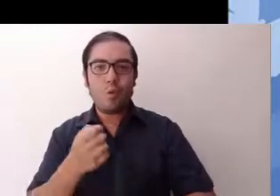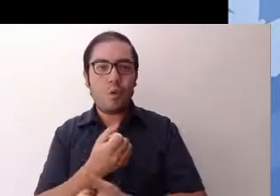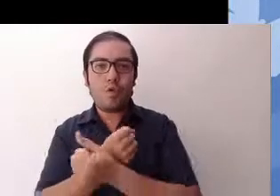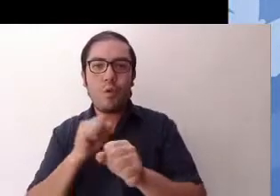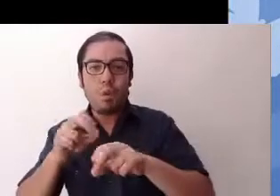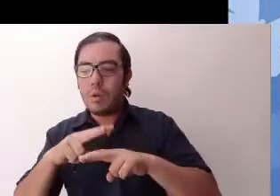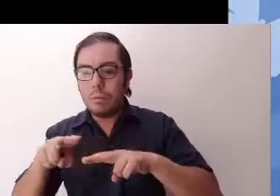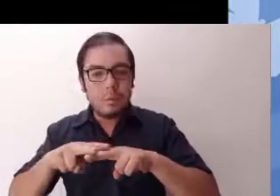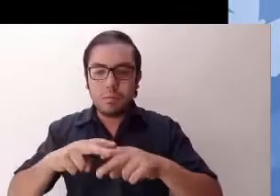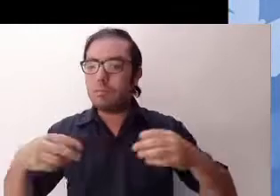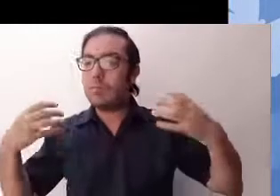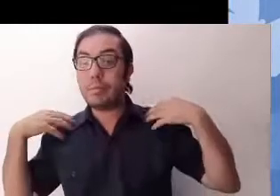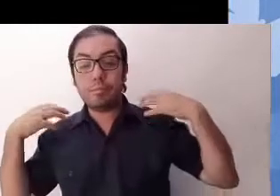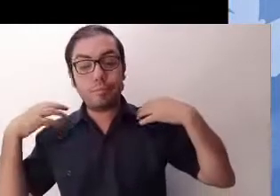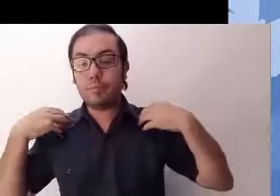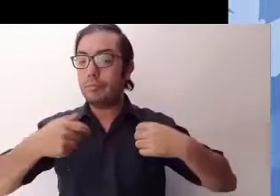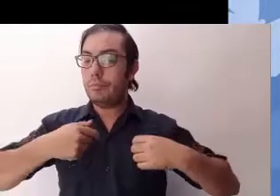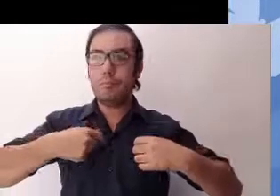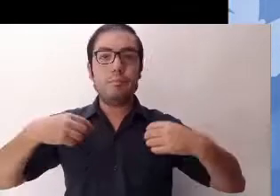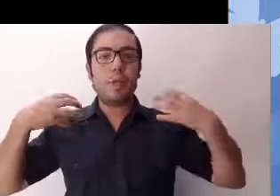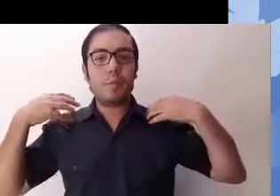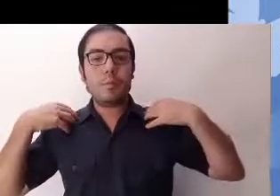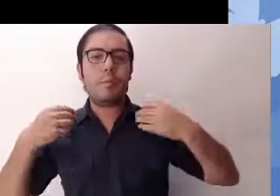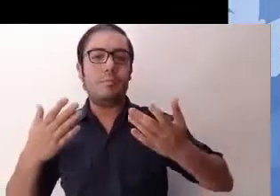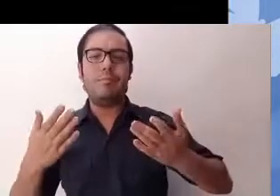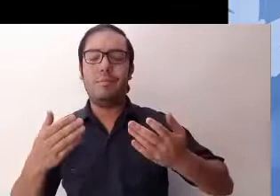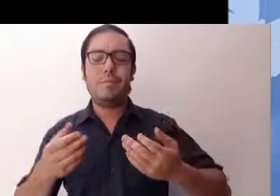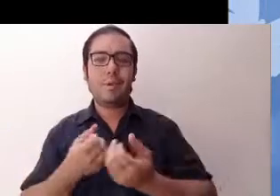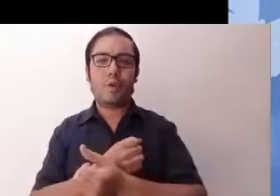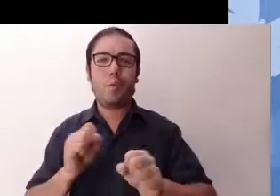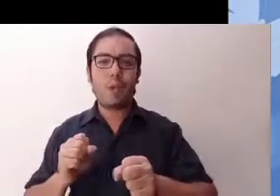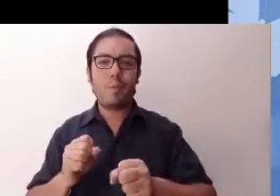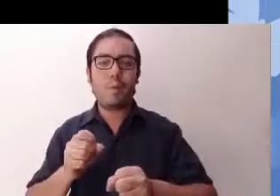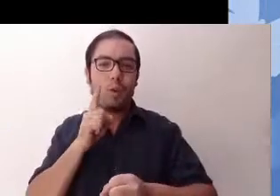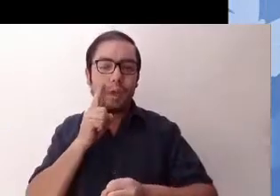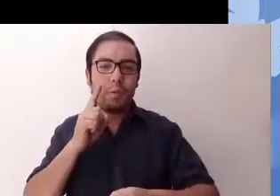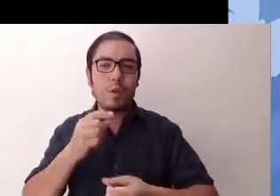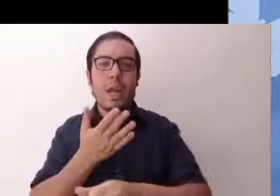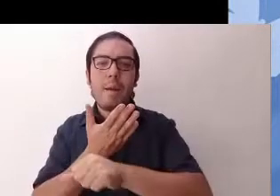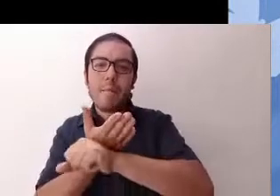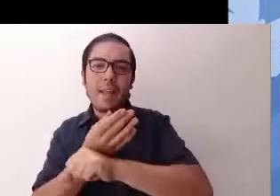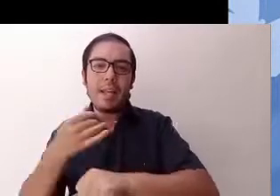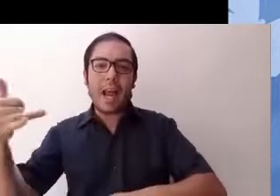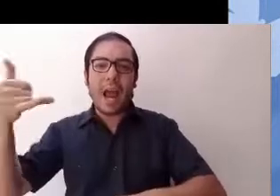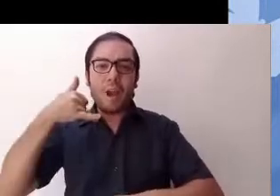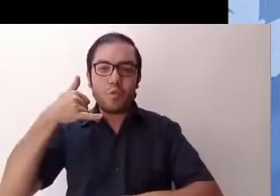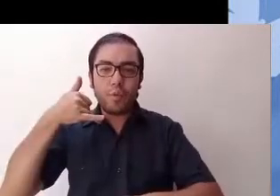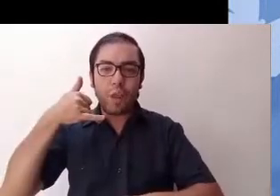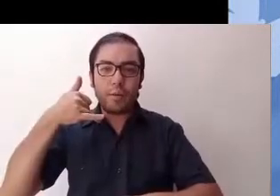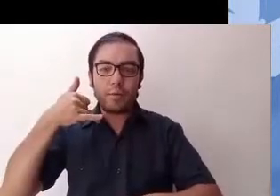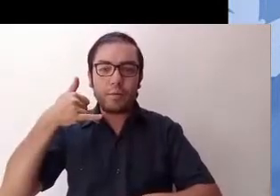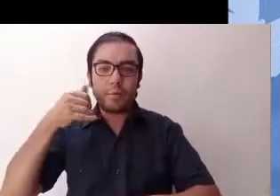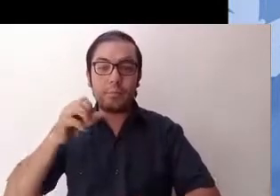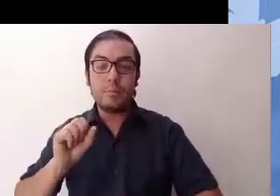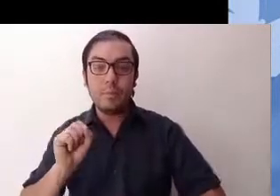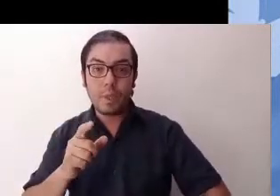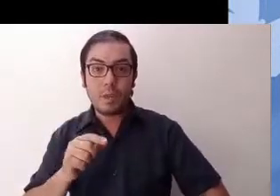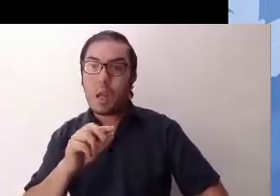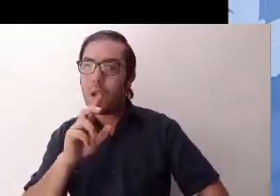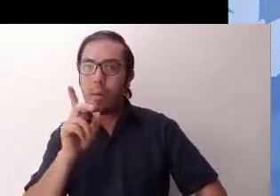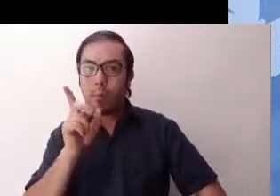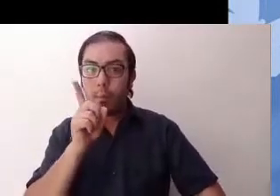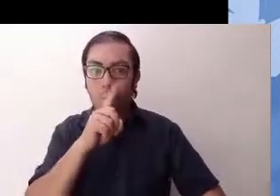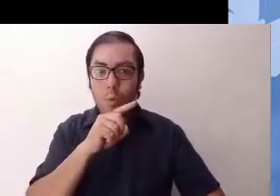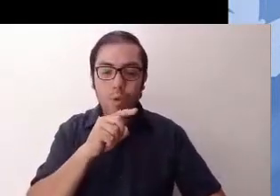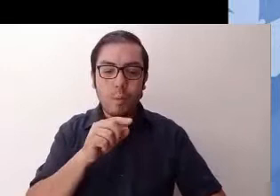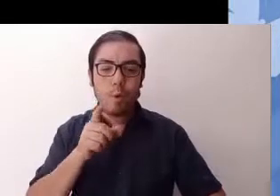súper importante pedir ayuda para poder controlar la situación. Y por último tenemos